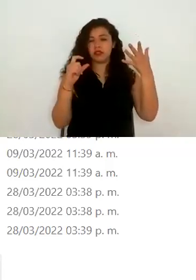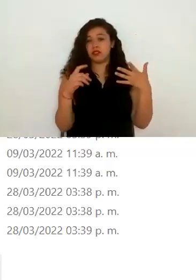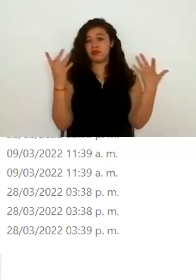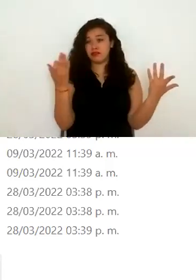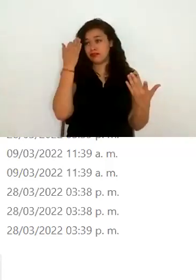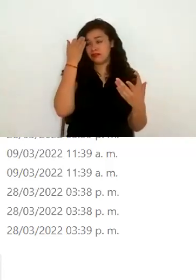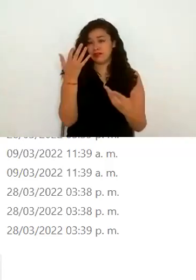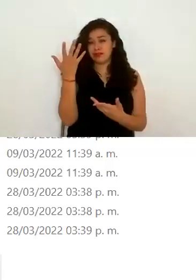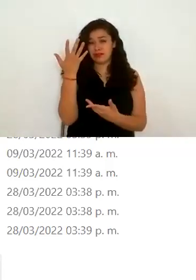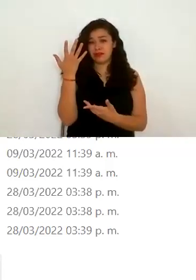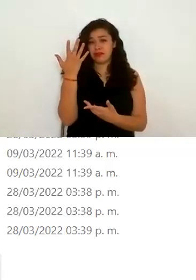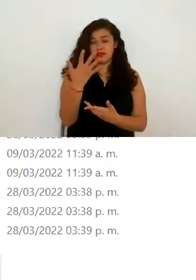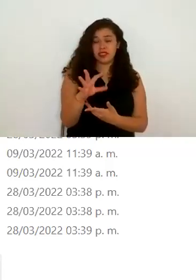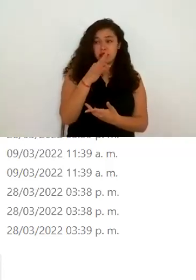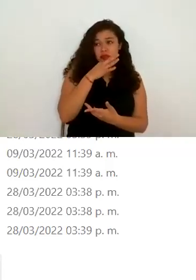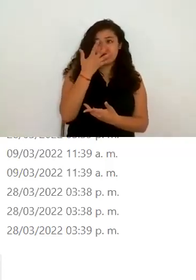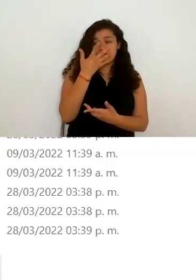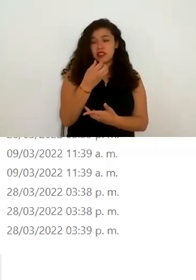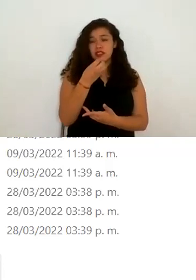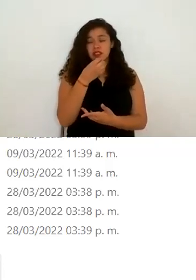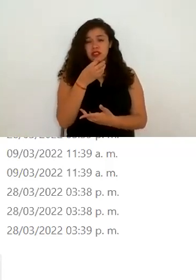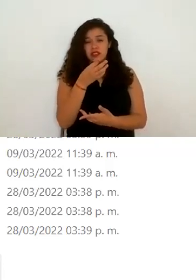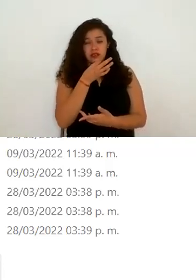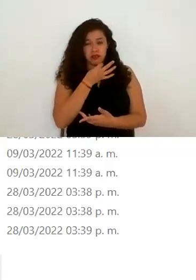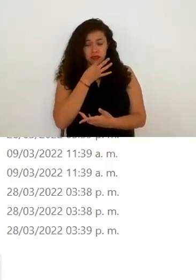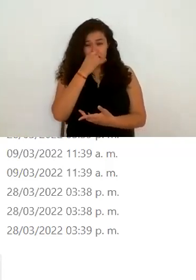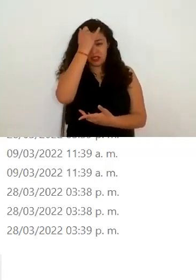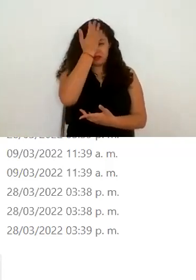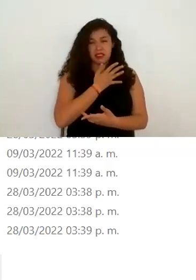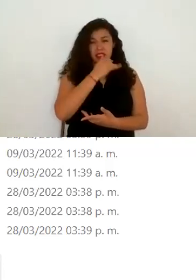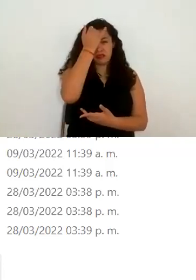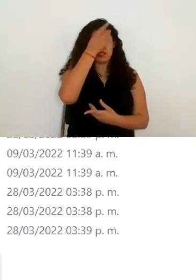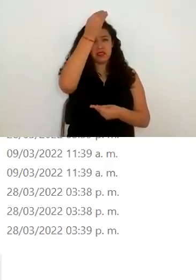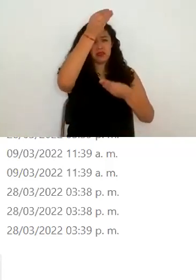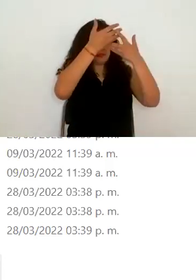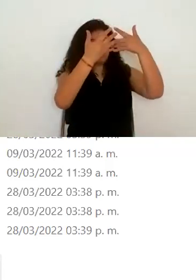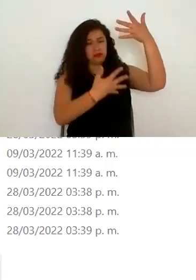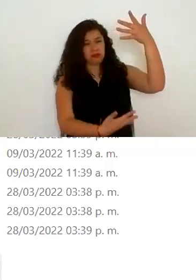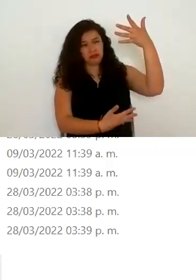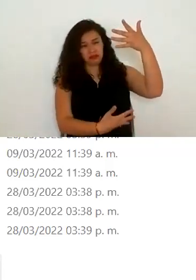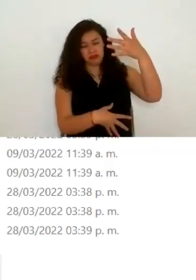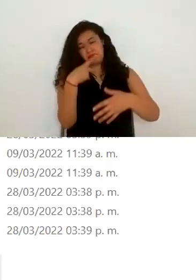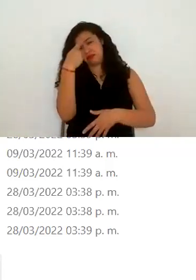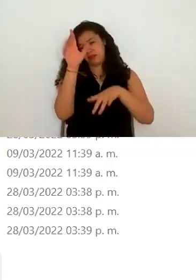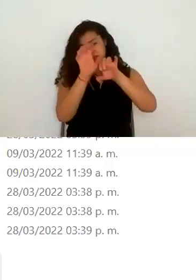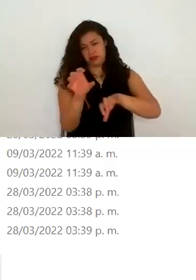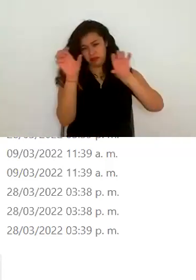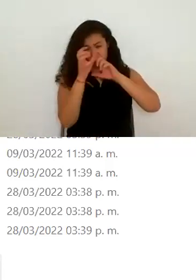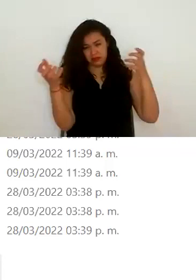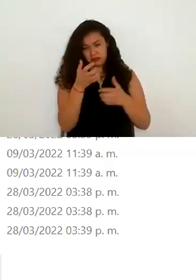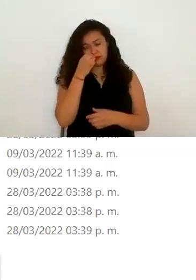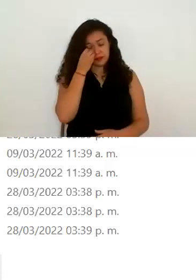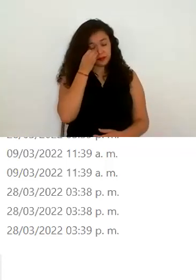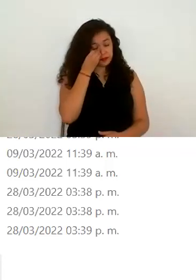10 minutos, 5 minutos, de acuerdo a la cantidad de imágenes que estén generando en sus equipos. Ahora,